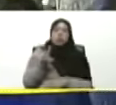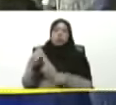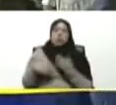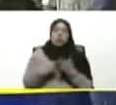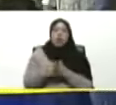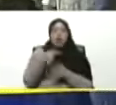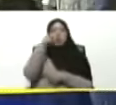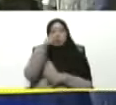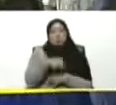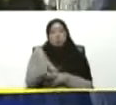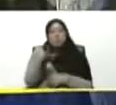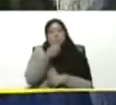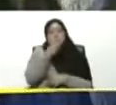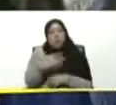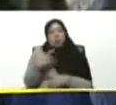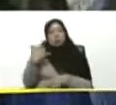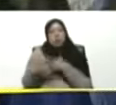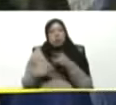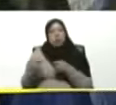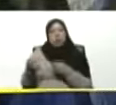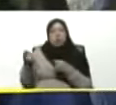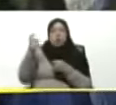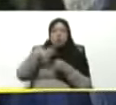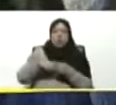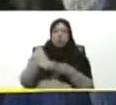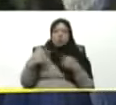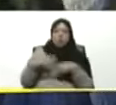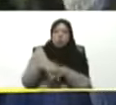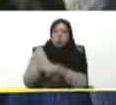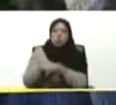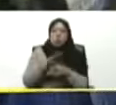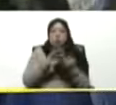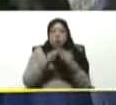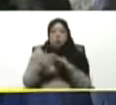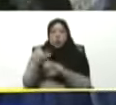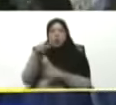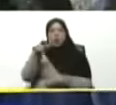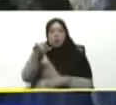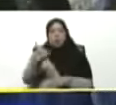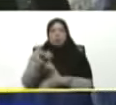mundo y en buen momento vamos a hacer esa intervención integral aquí en el barrio Alí primera.